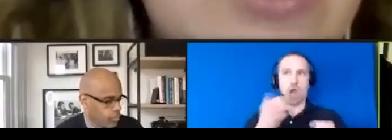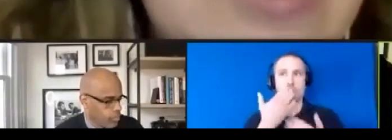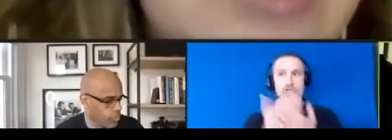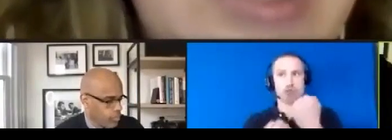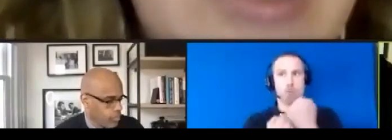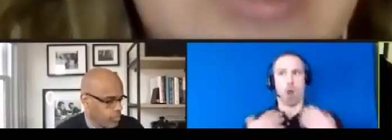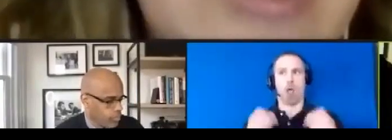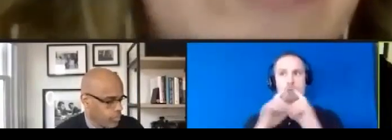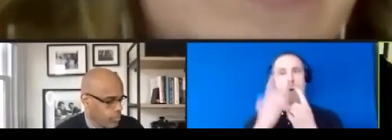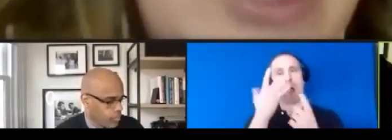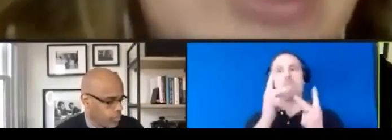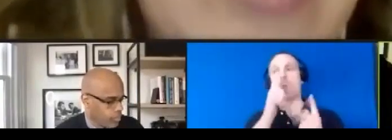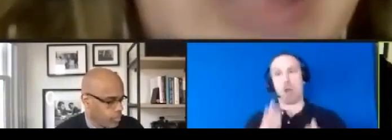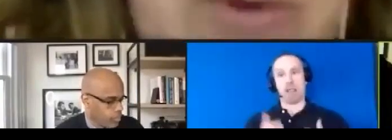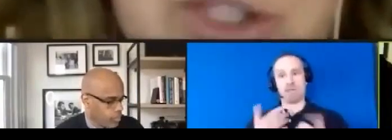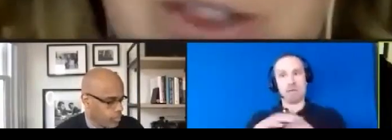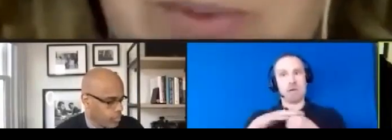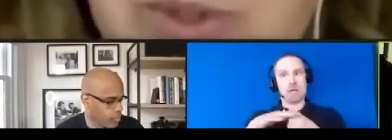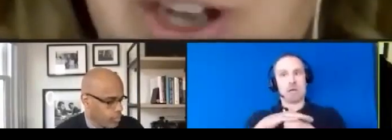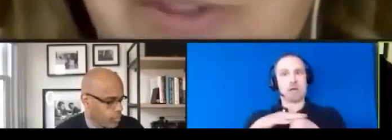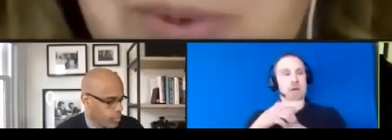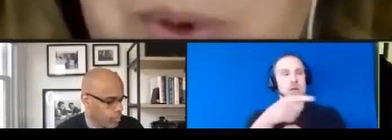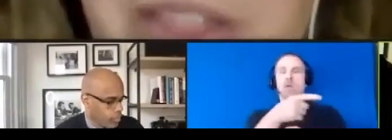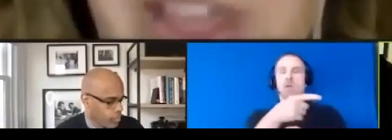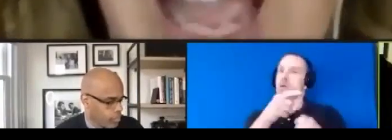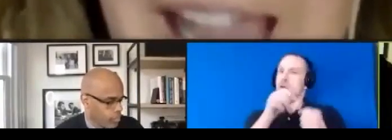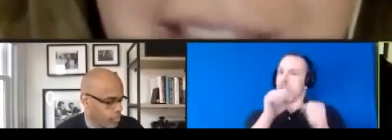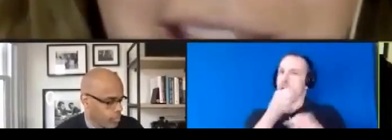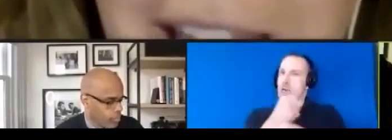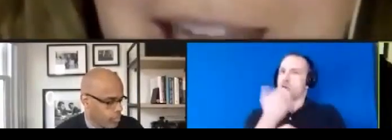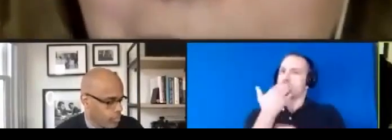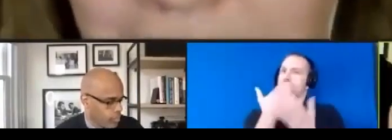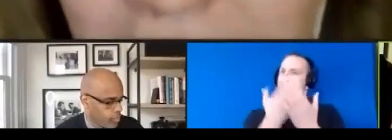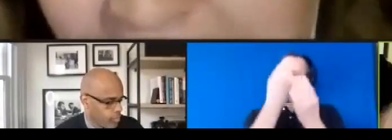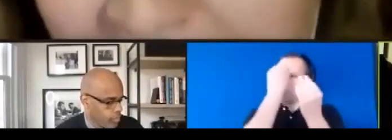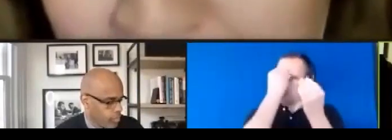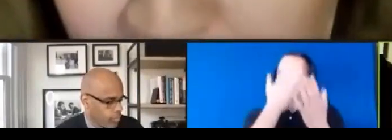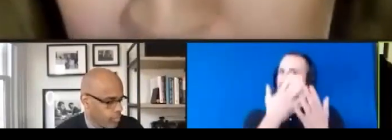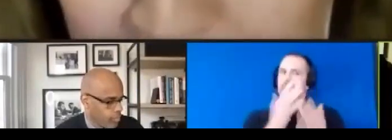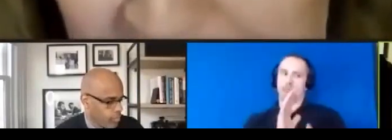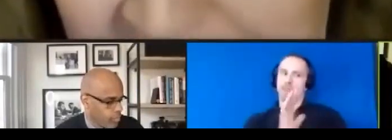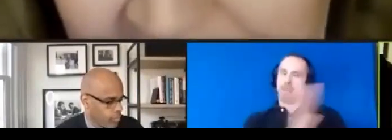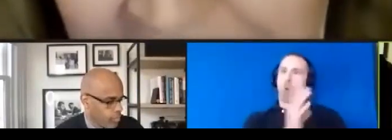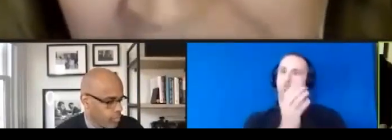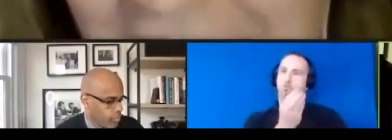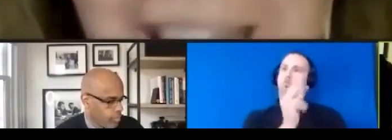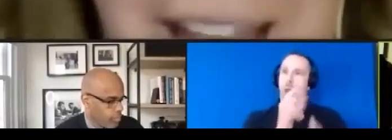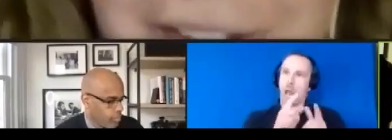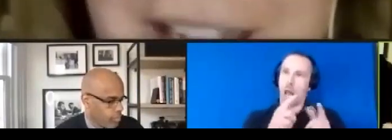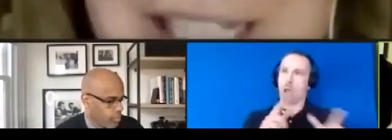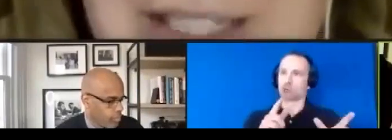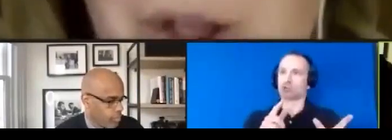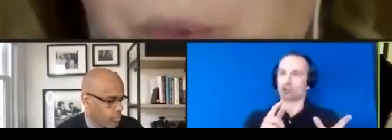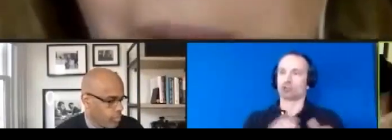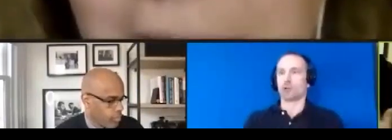en la lengua donde están confortables entonces la última pregunta que tengo cuando la